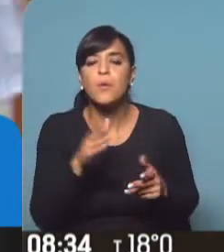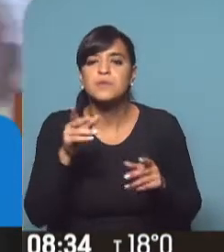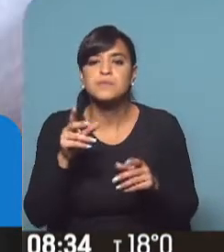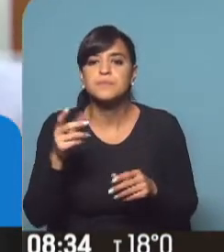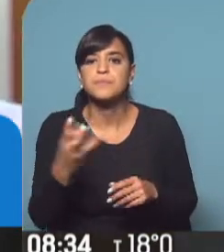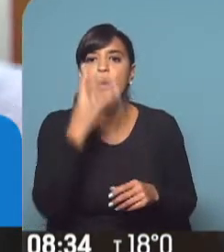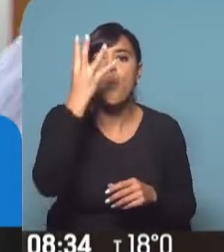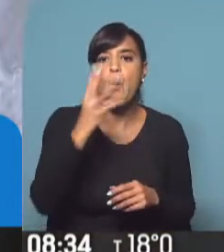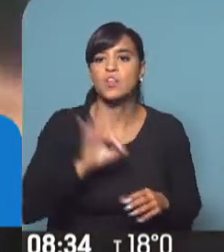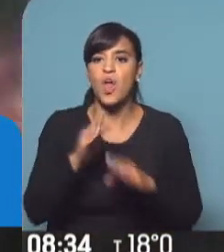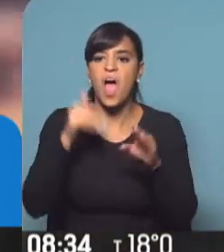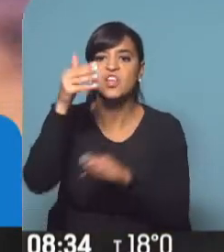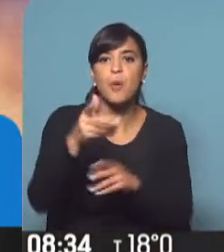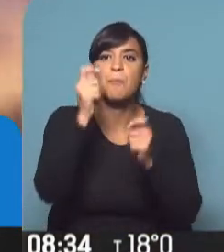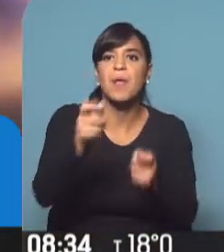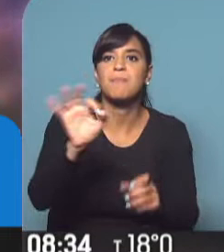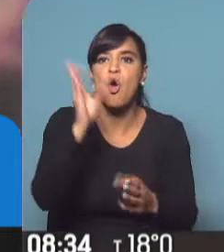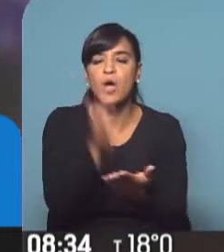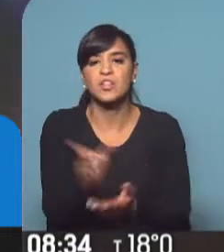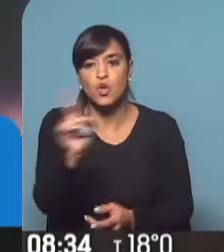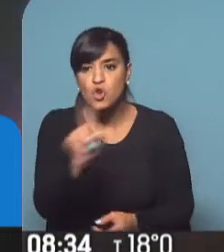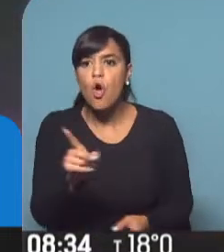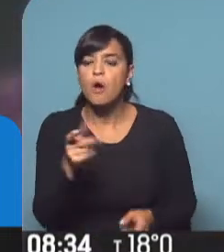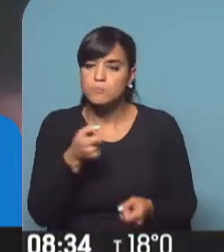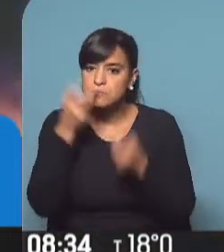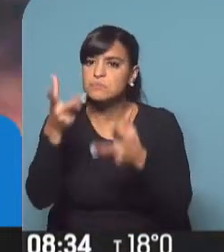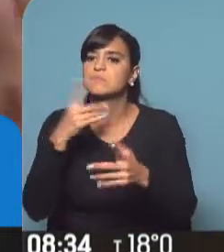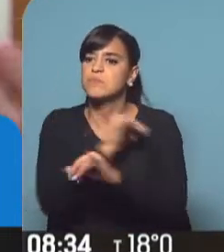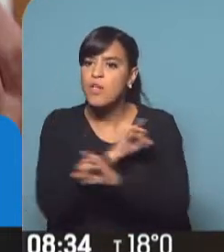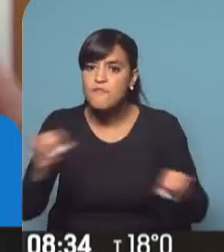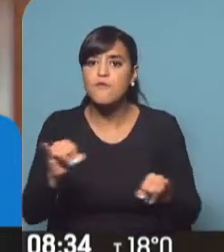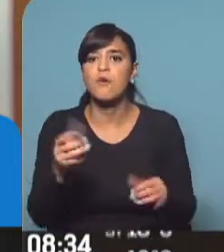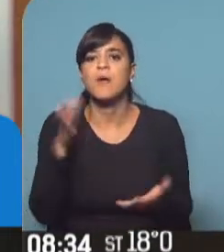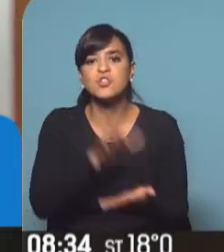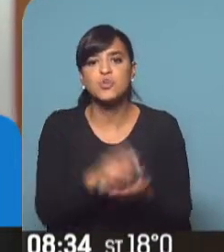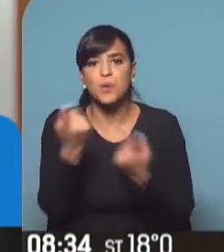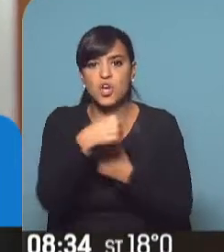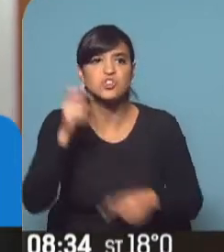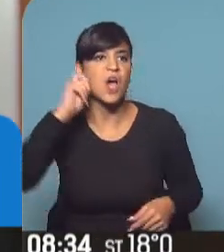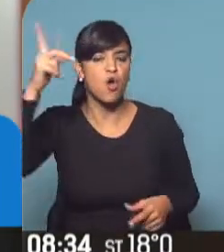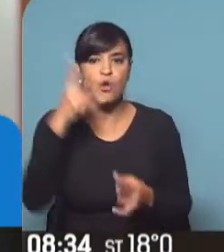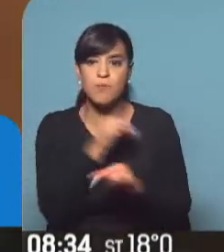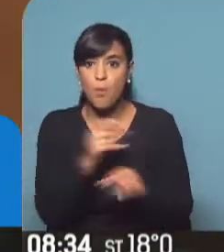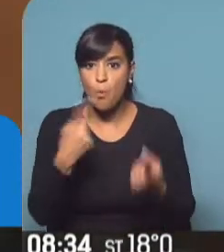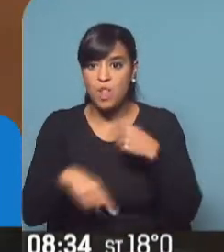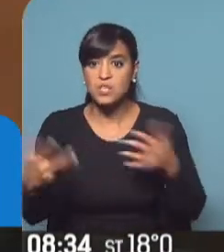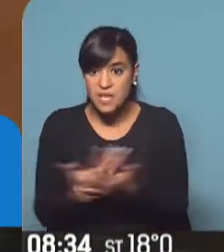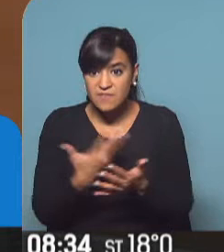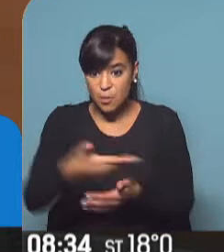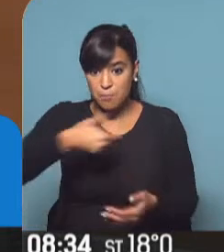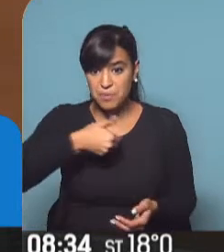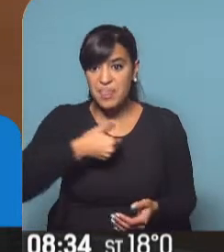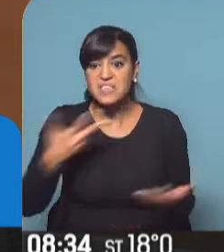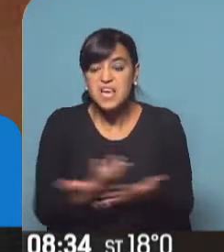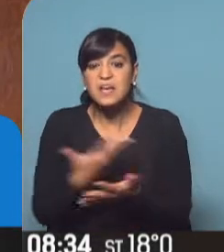nos premian o nos castigan sino dar cuenta permanentemente de los objetivos logrados porque cuando se nos piden sacrificio el sacrificio